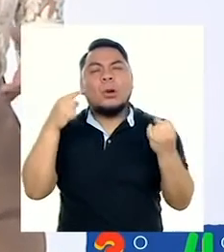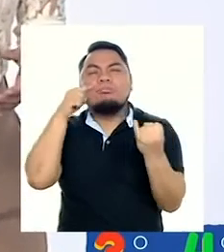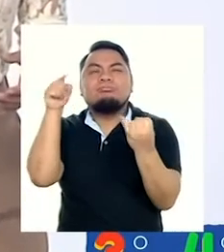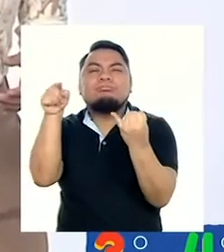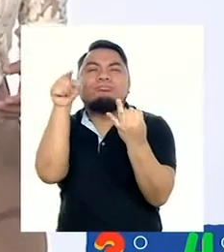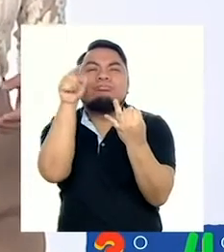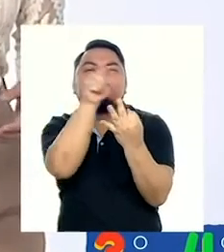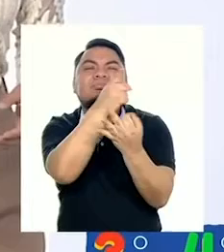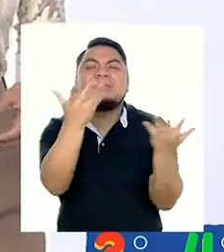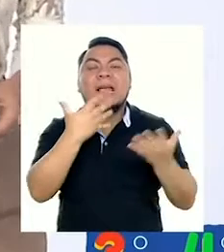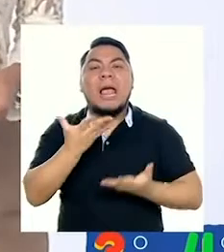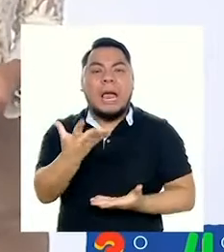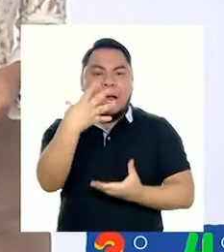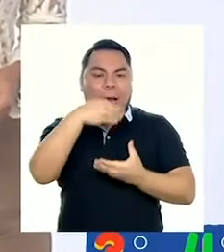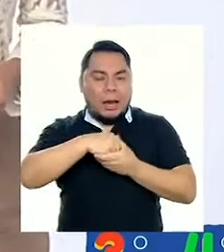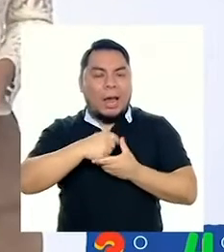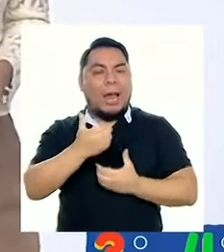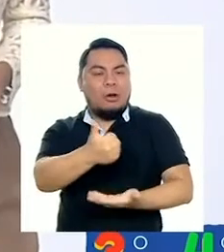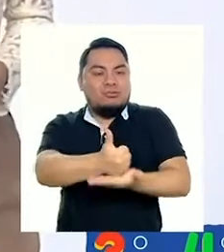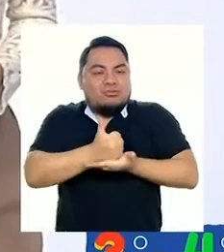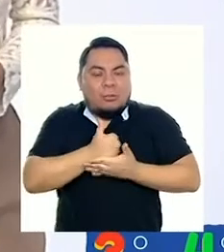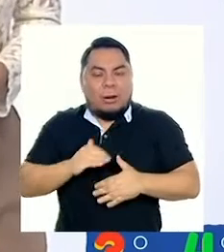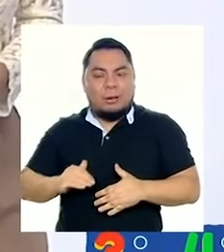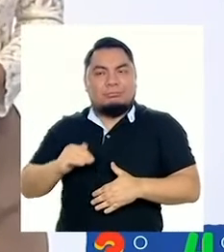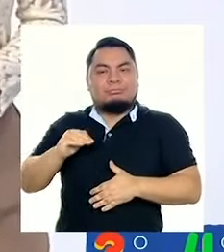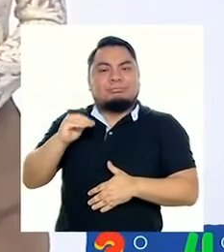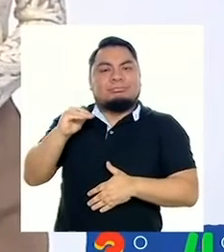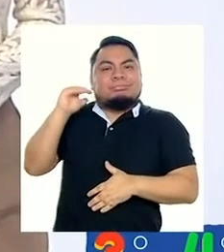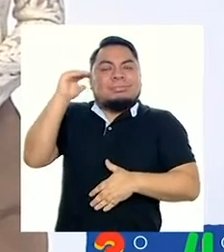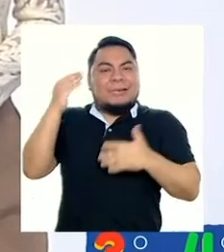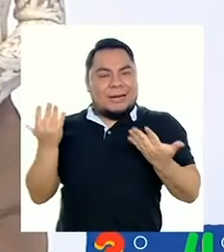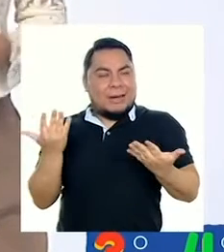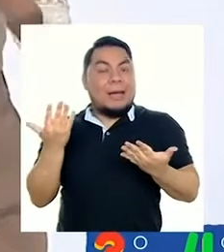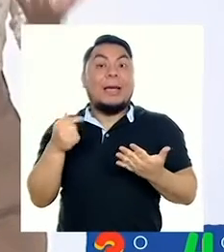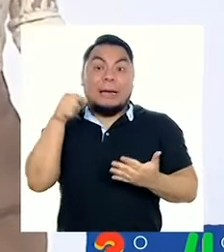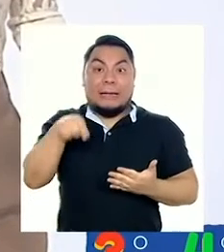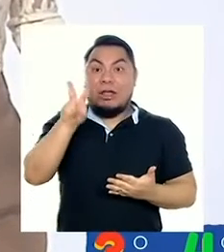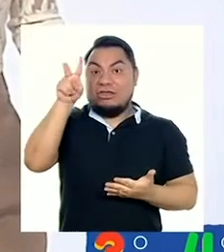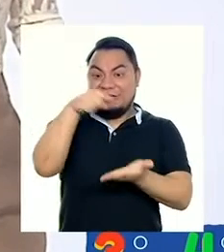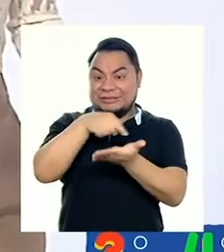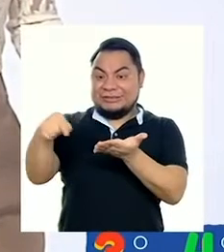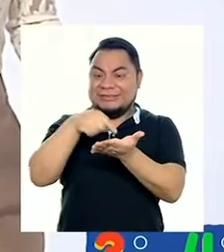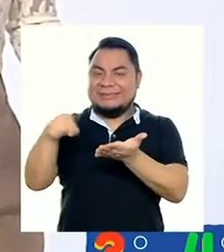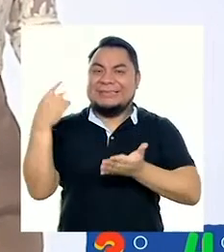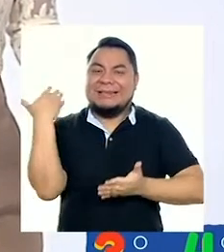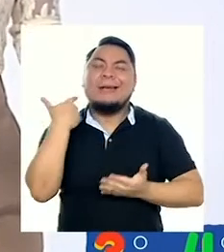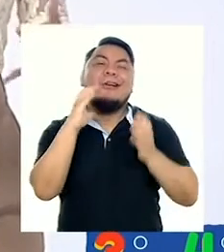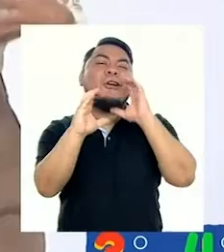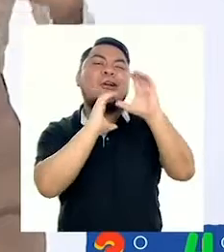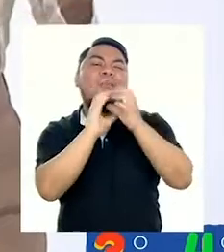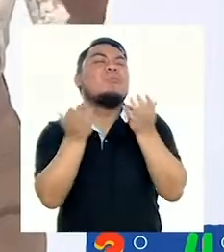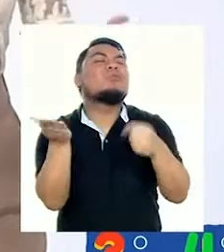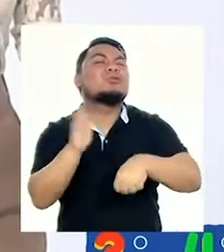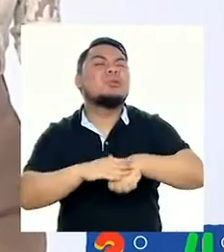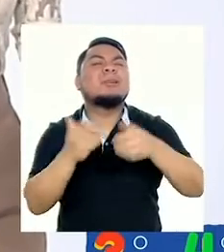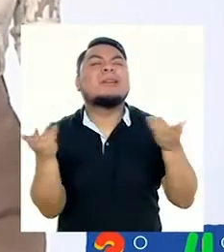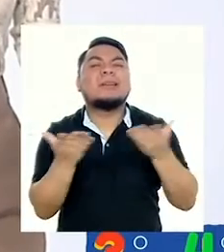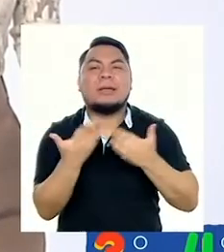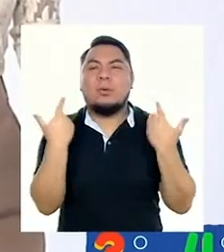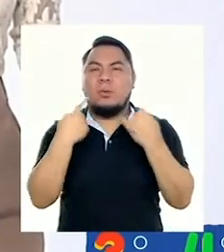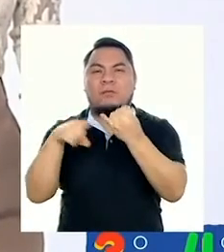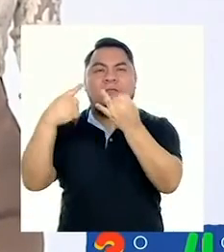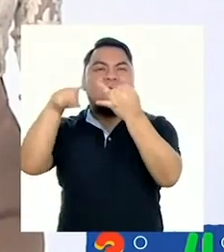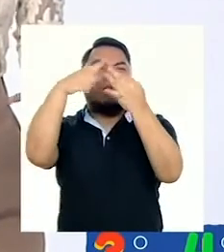que nos ayudan a crecer y crecer. Además, durante estas dos semanas hemos conversado mucho acerca de los